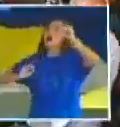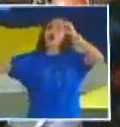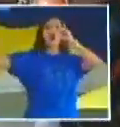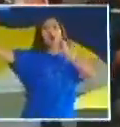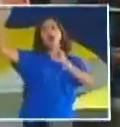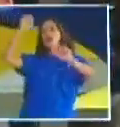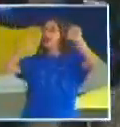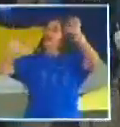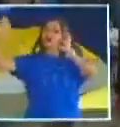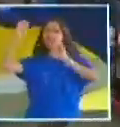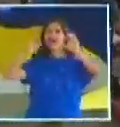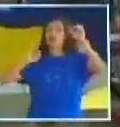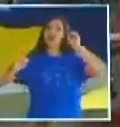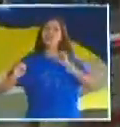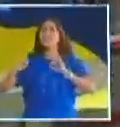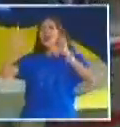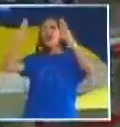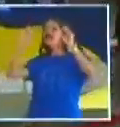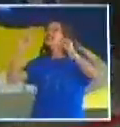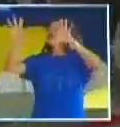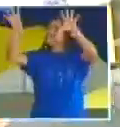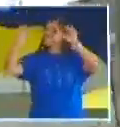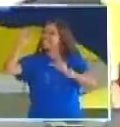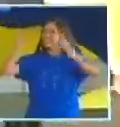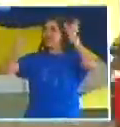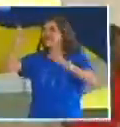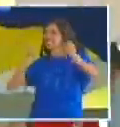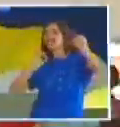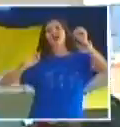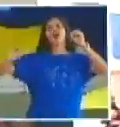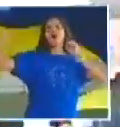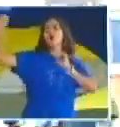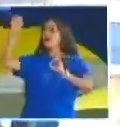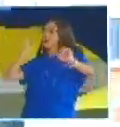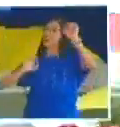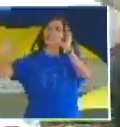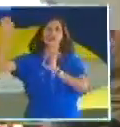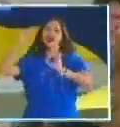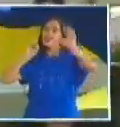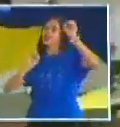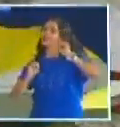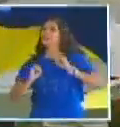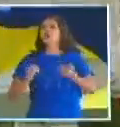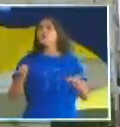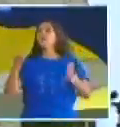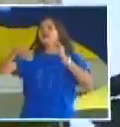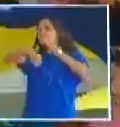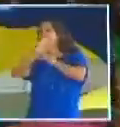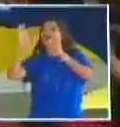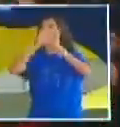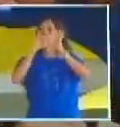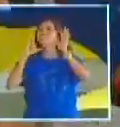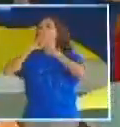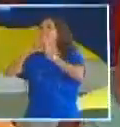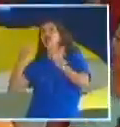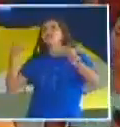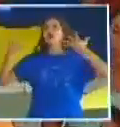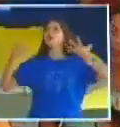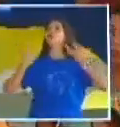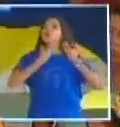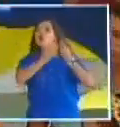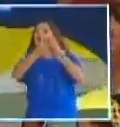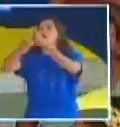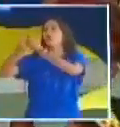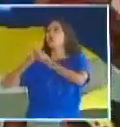mandatario nacional y este importante sector que fue excluido en el pasado y que, según